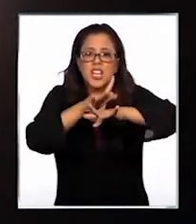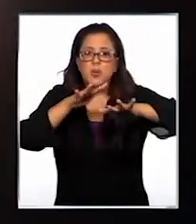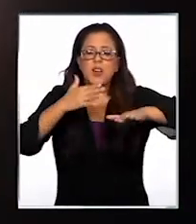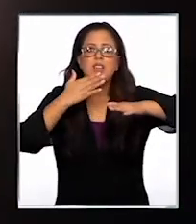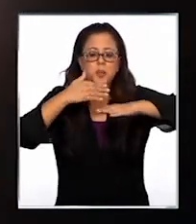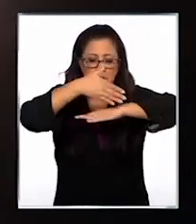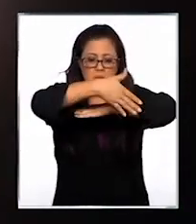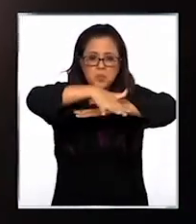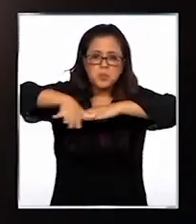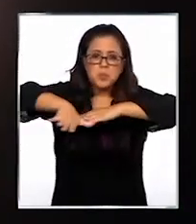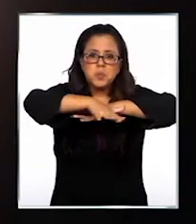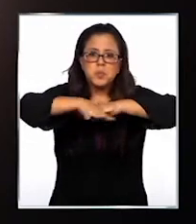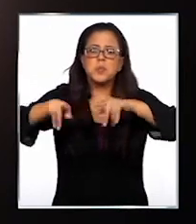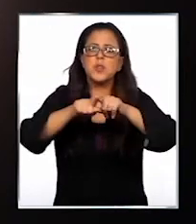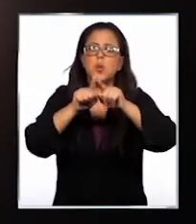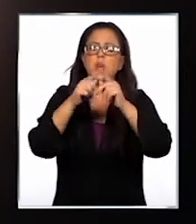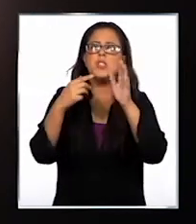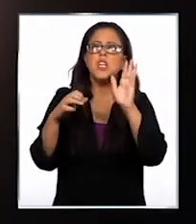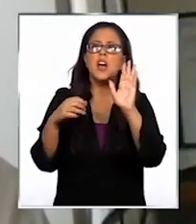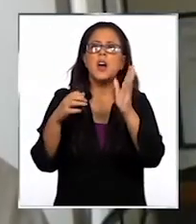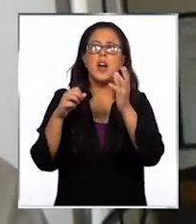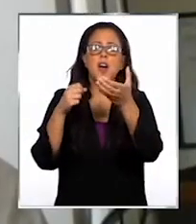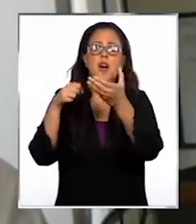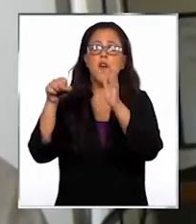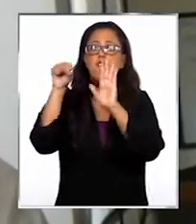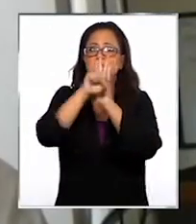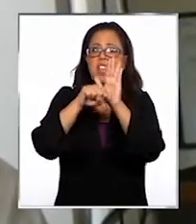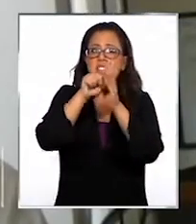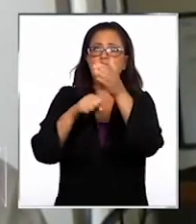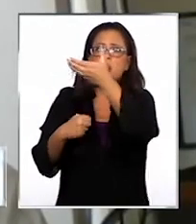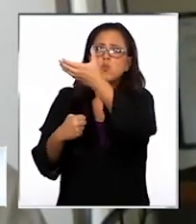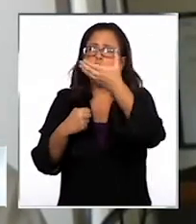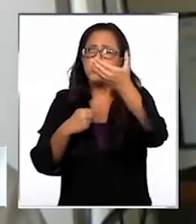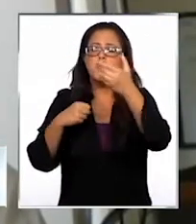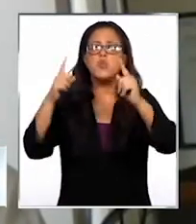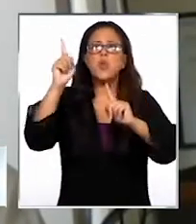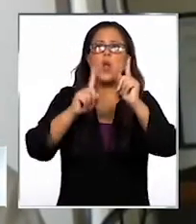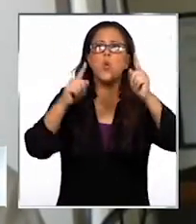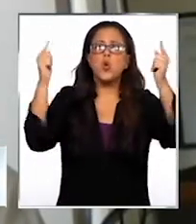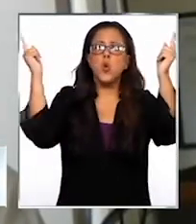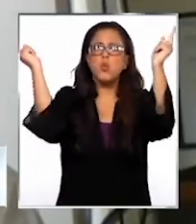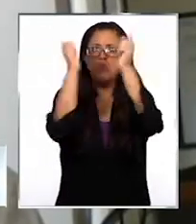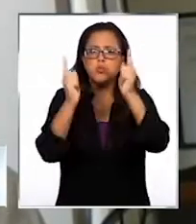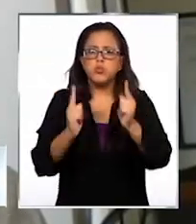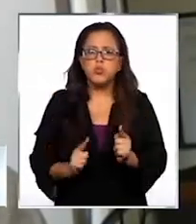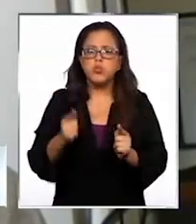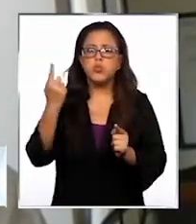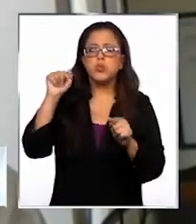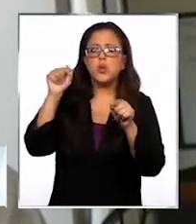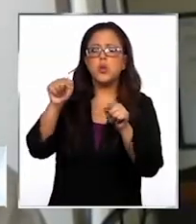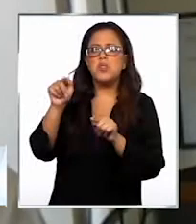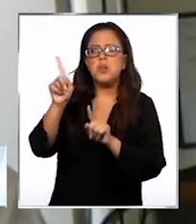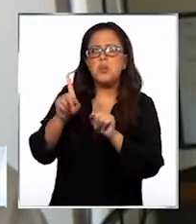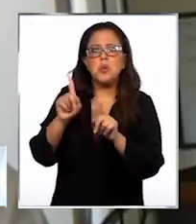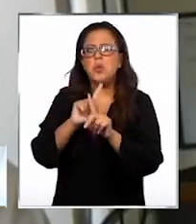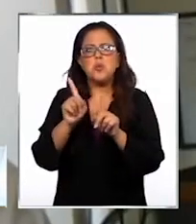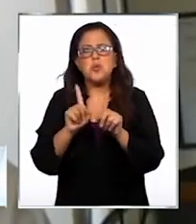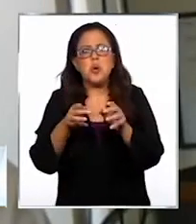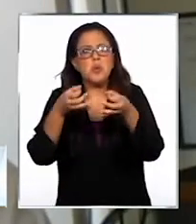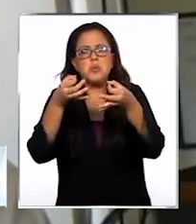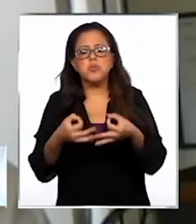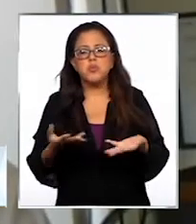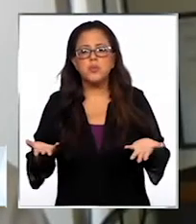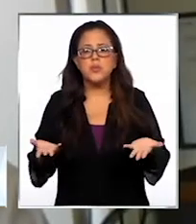Circuló muchas imágenes, algunas imágenes antiguas respecto a algunos rayos y otras que estaban afectando, pero esas no son verídicas.